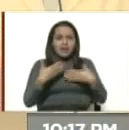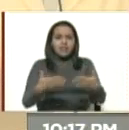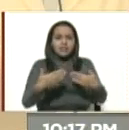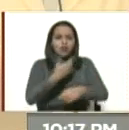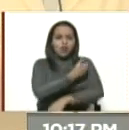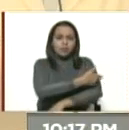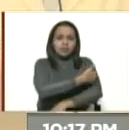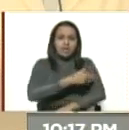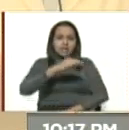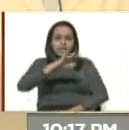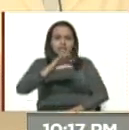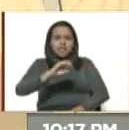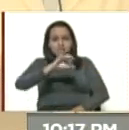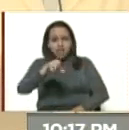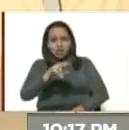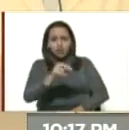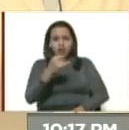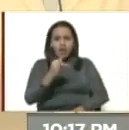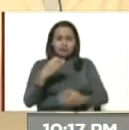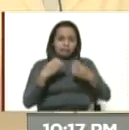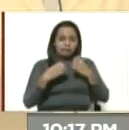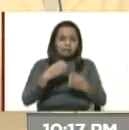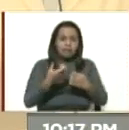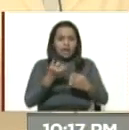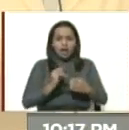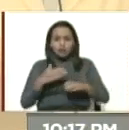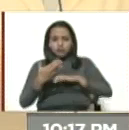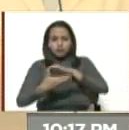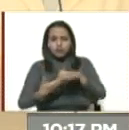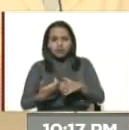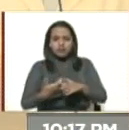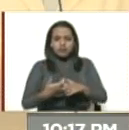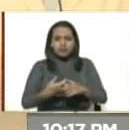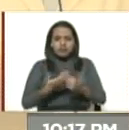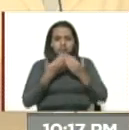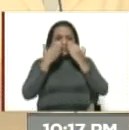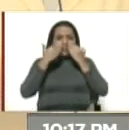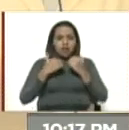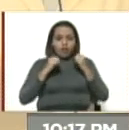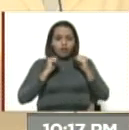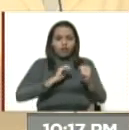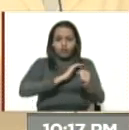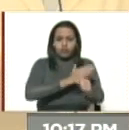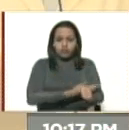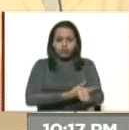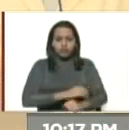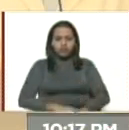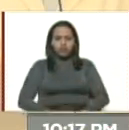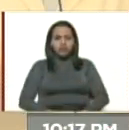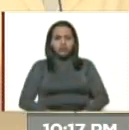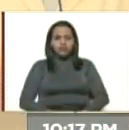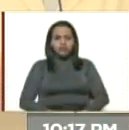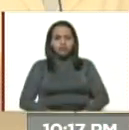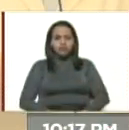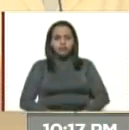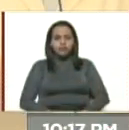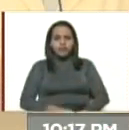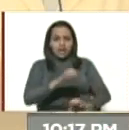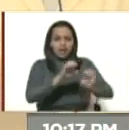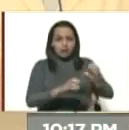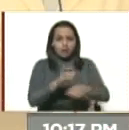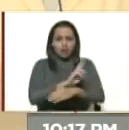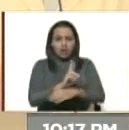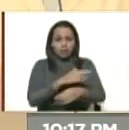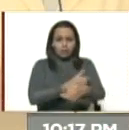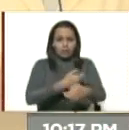el 30 de junio y allí fue diagnosticado con una insuficiencia respiratoria aguda moderada. La prueba rápida